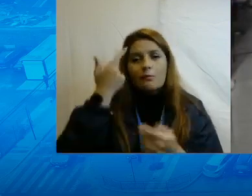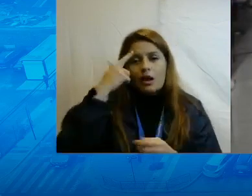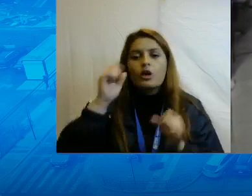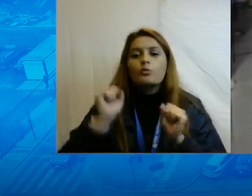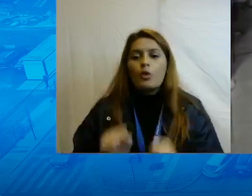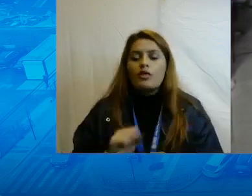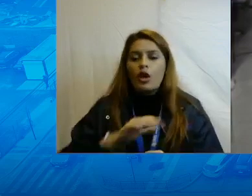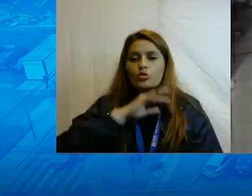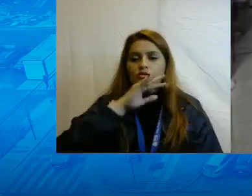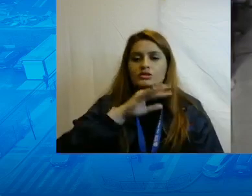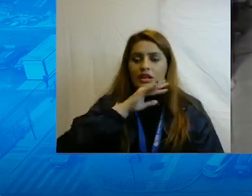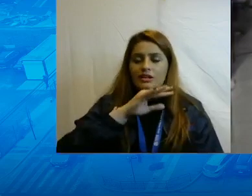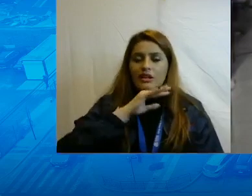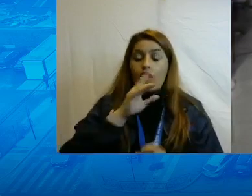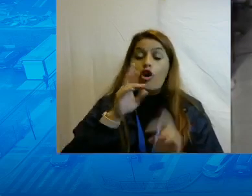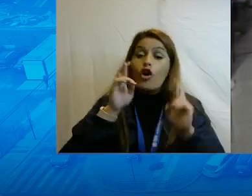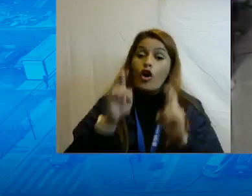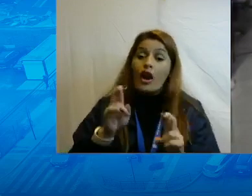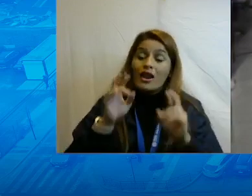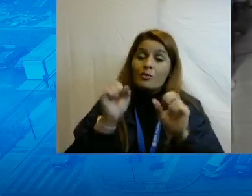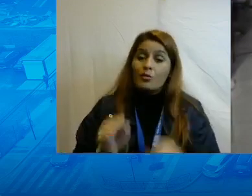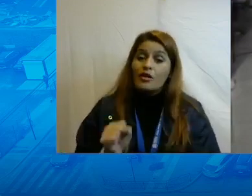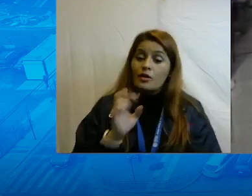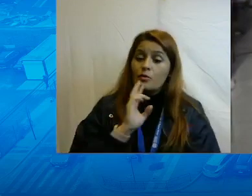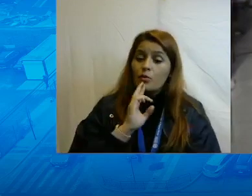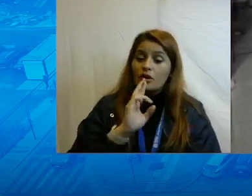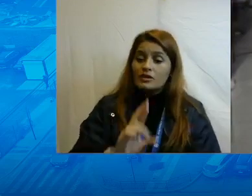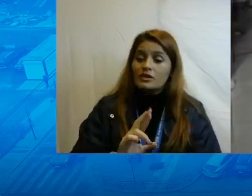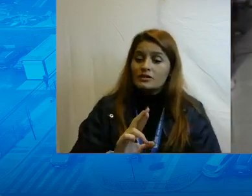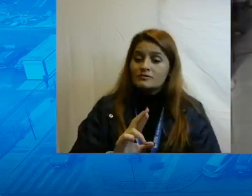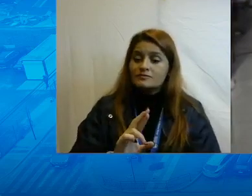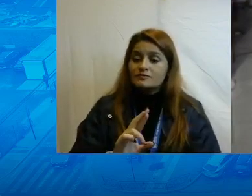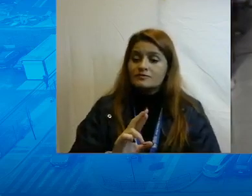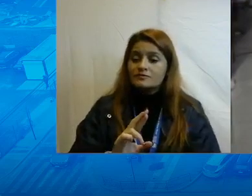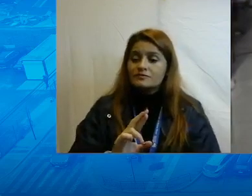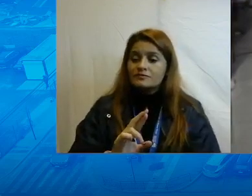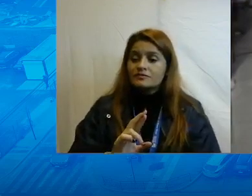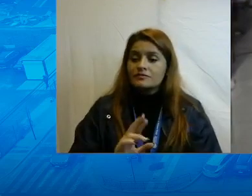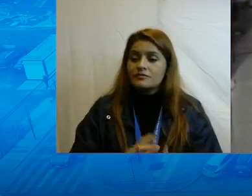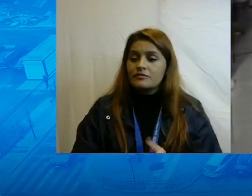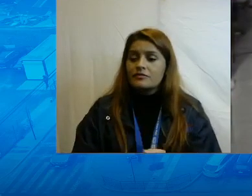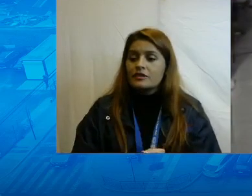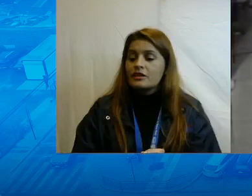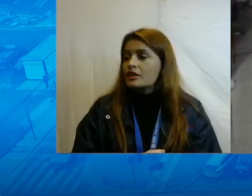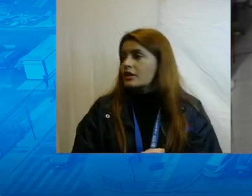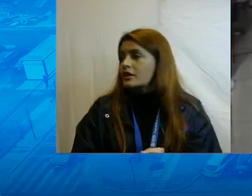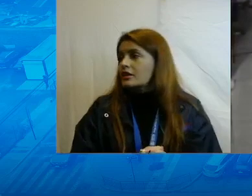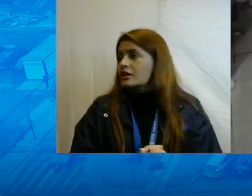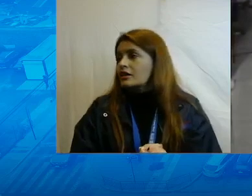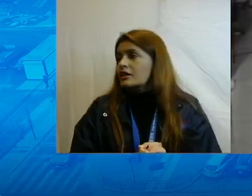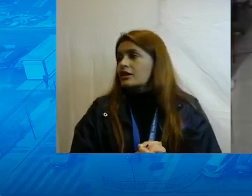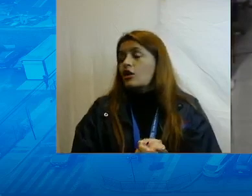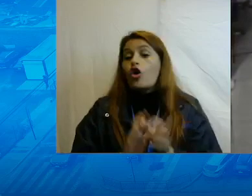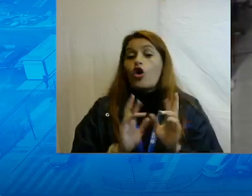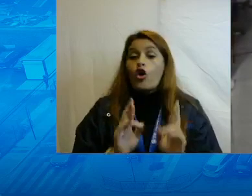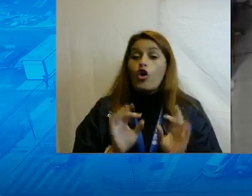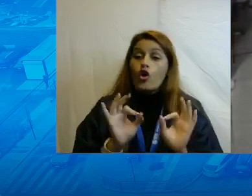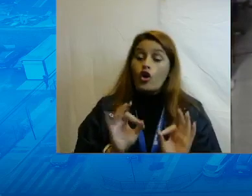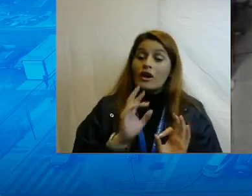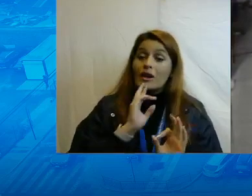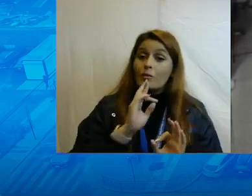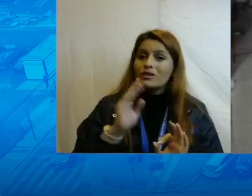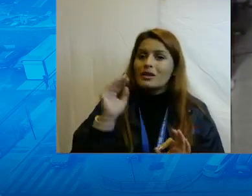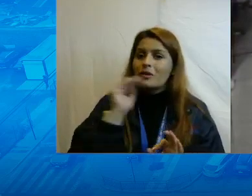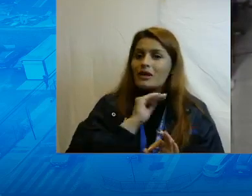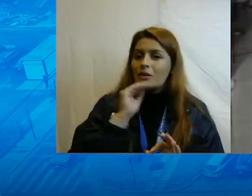funcionar. Ojalá podamos tener una respuesta breve o tener la solución más